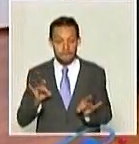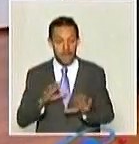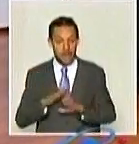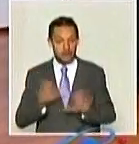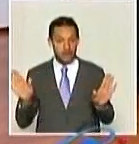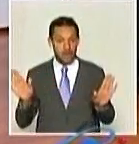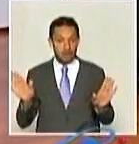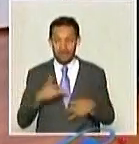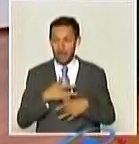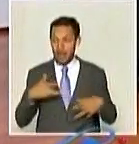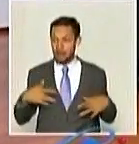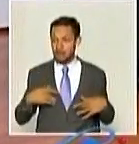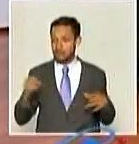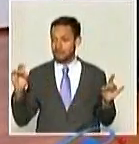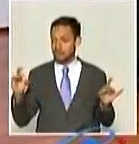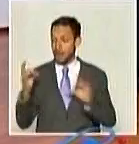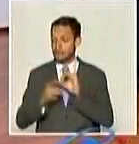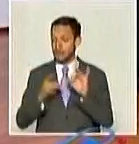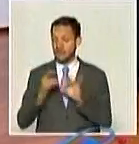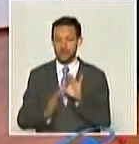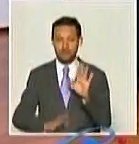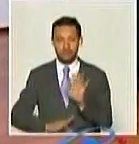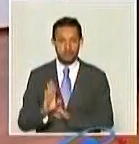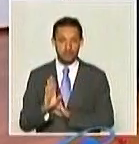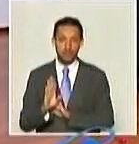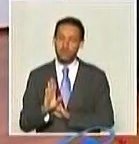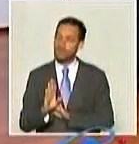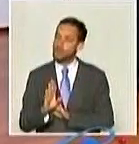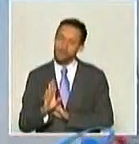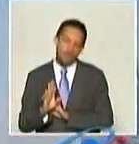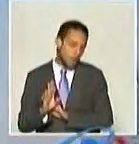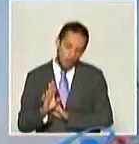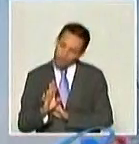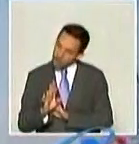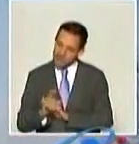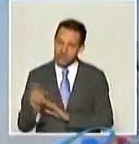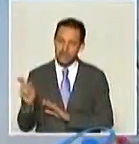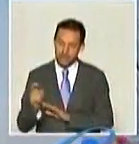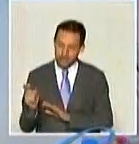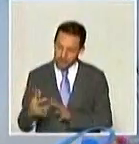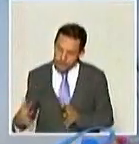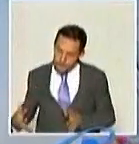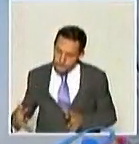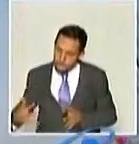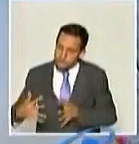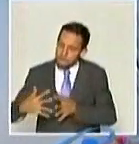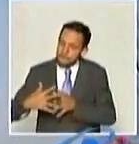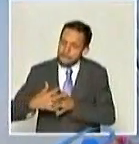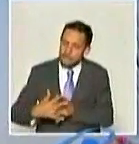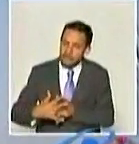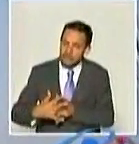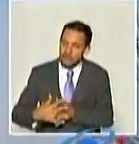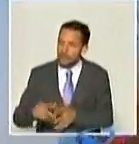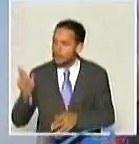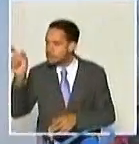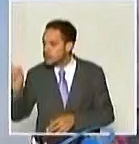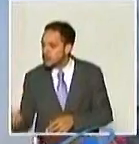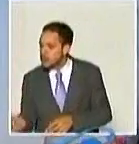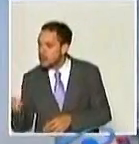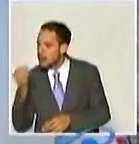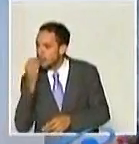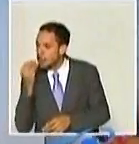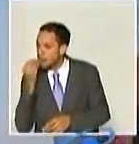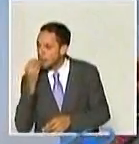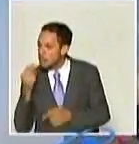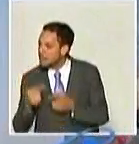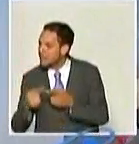muchas patologías. Desde luego hay que hacer complementos. Lo primero es qué come el paciente, qué está comiendo,